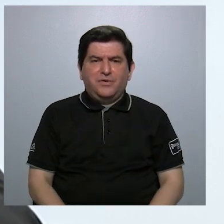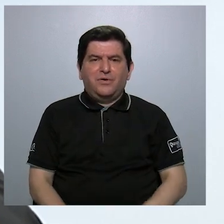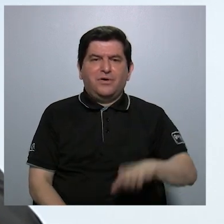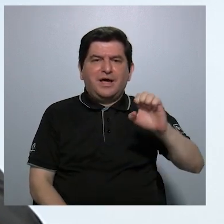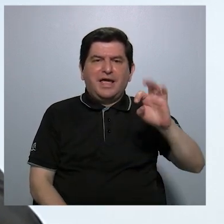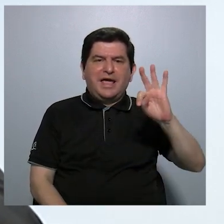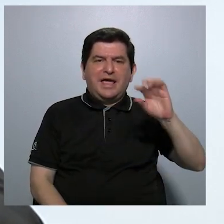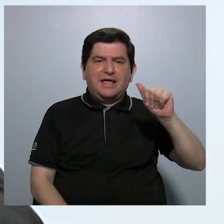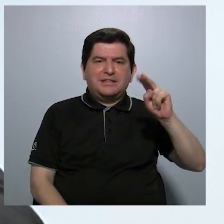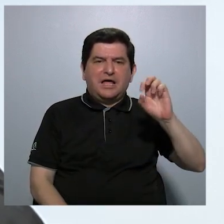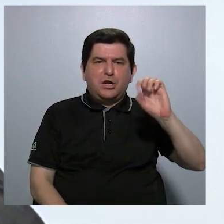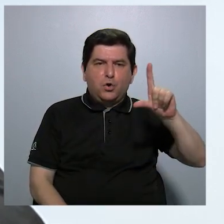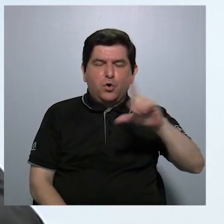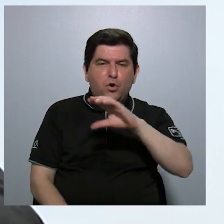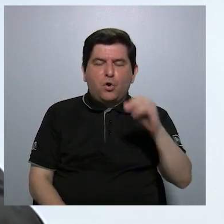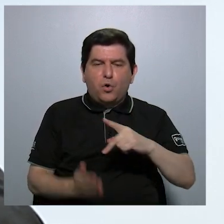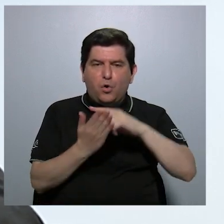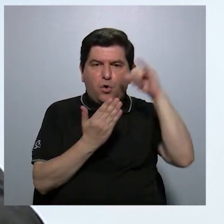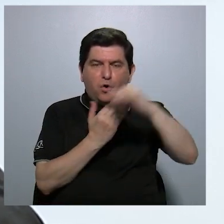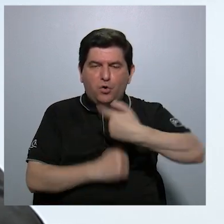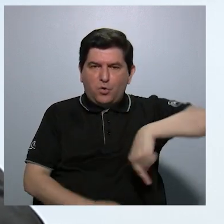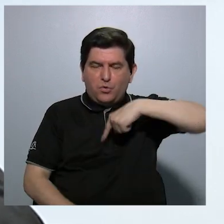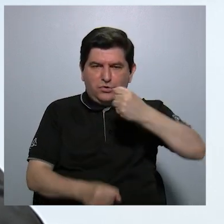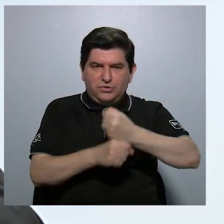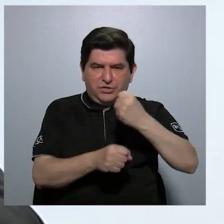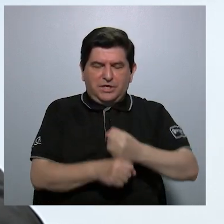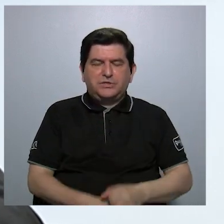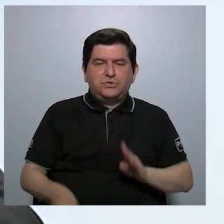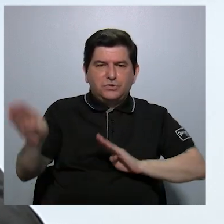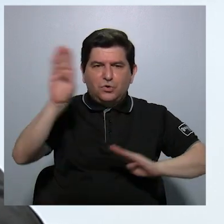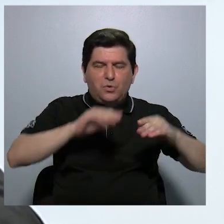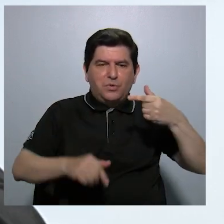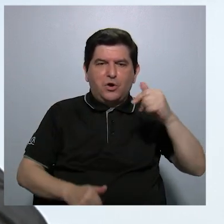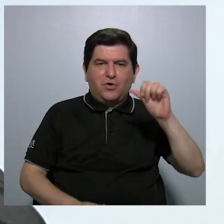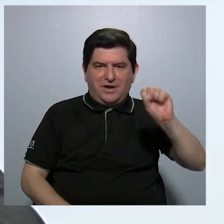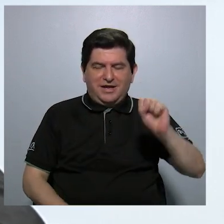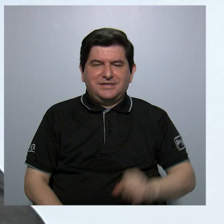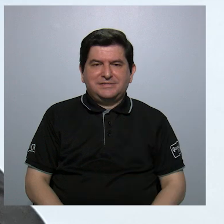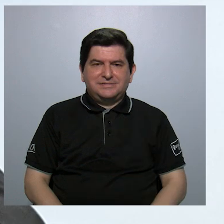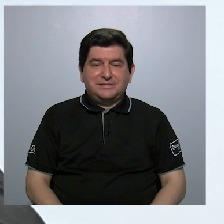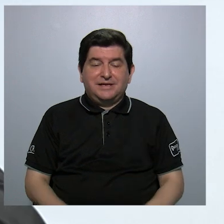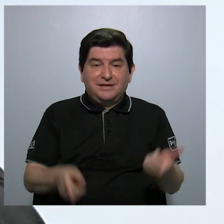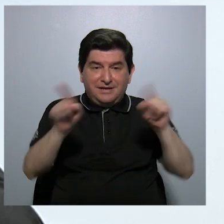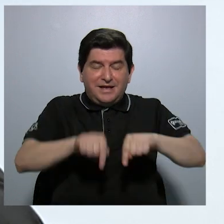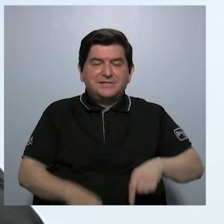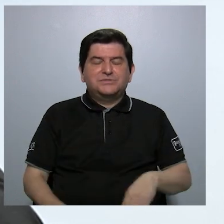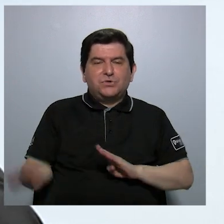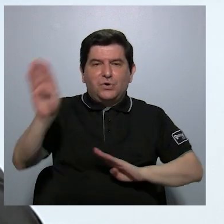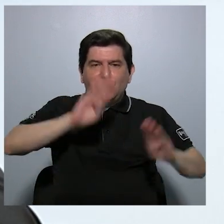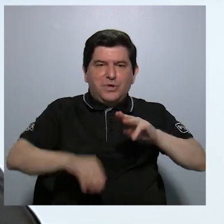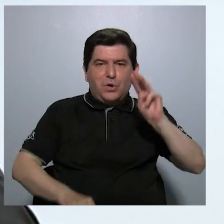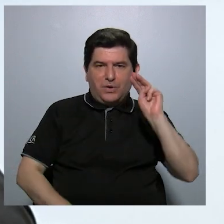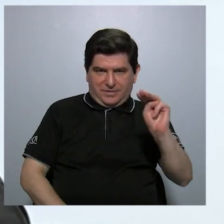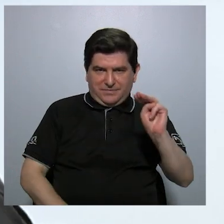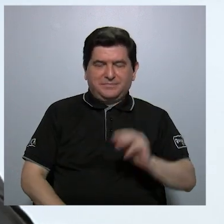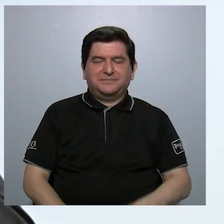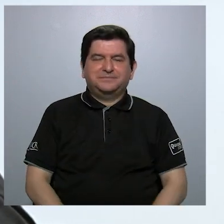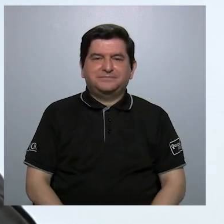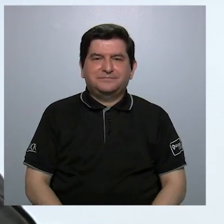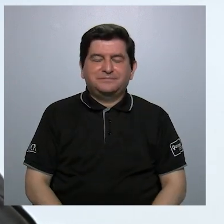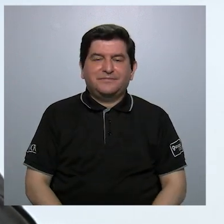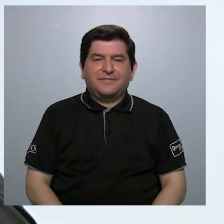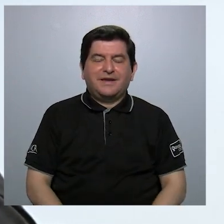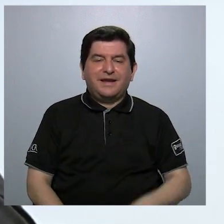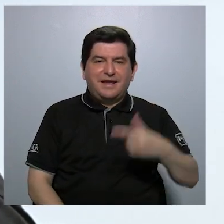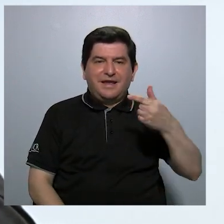sea bioetanol o en el proyecto que estamos trabajando con biogás, y ese biogás convertirlo a biometano. Con